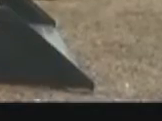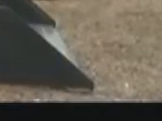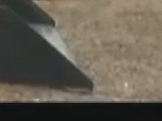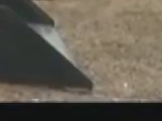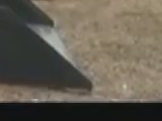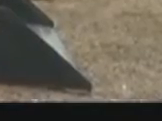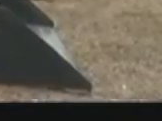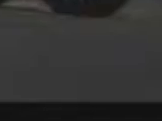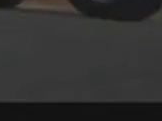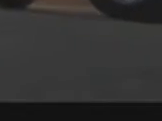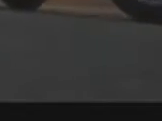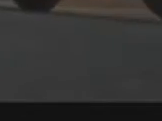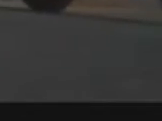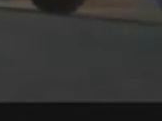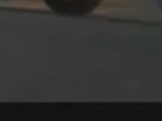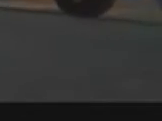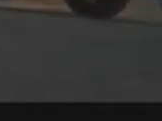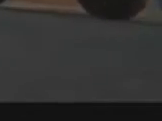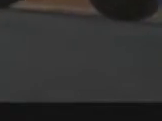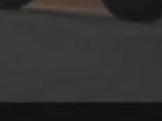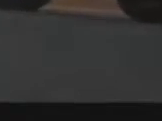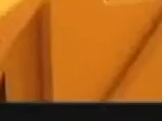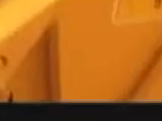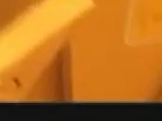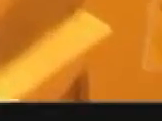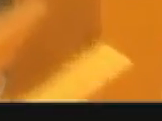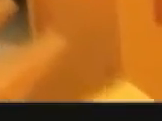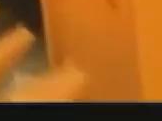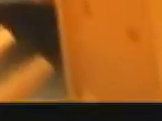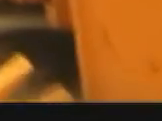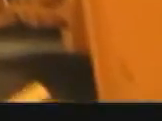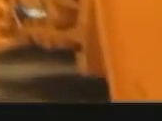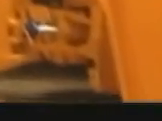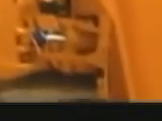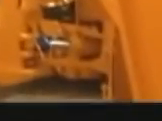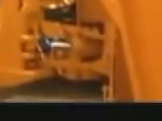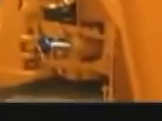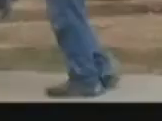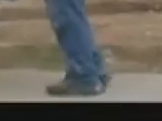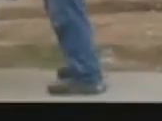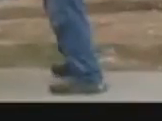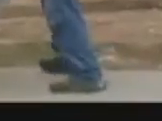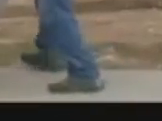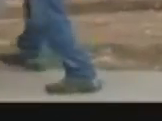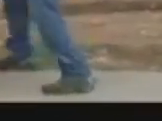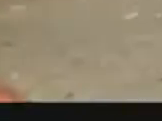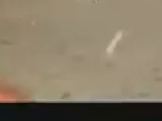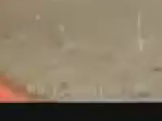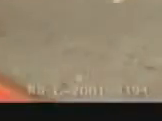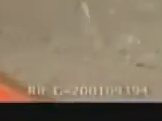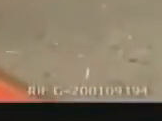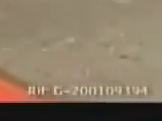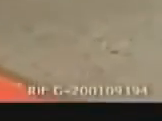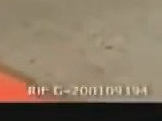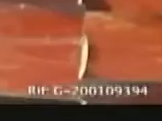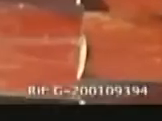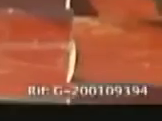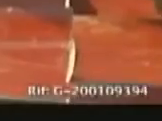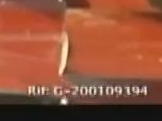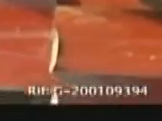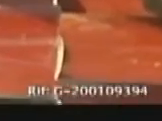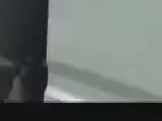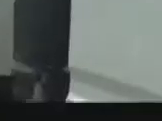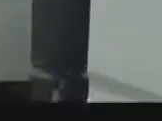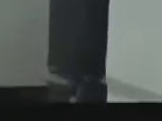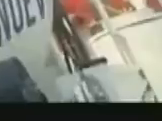40 Allí es donde nosotros decimos más vamos a invertir en el pueblo más invertir en la base sólida ahí en